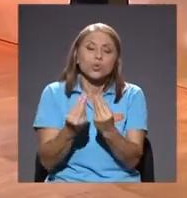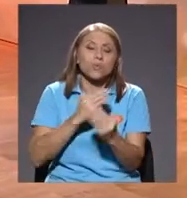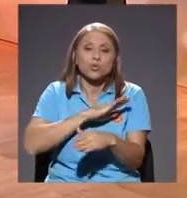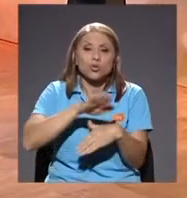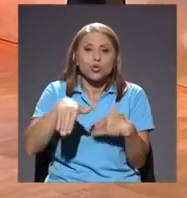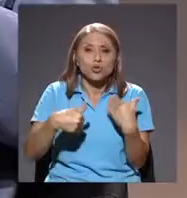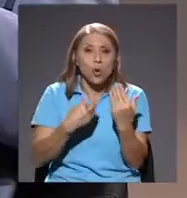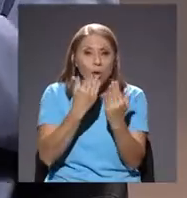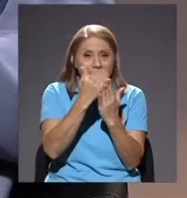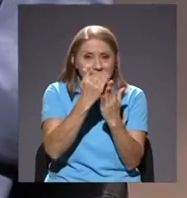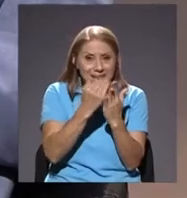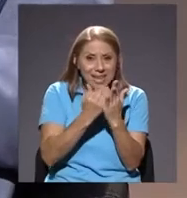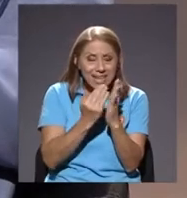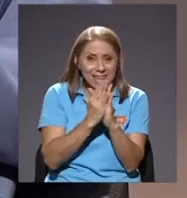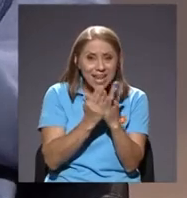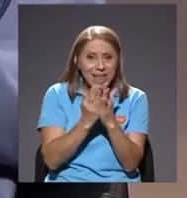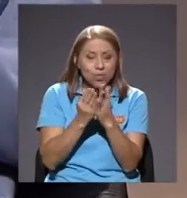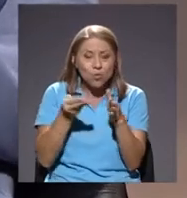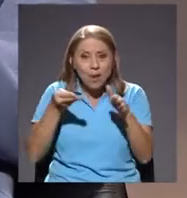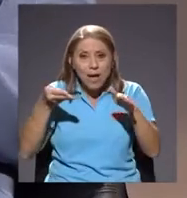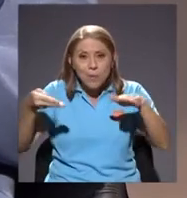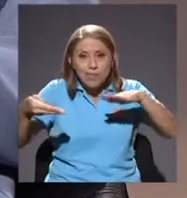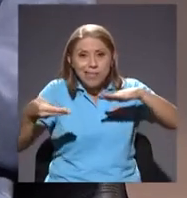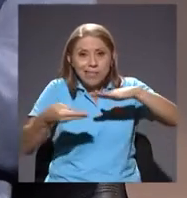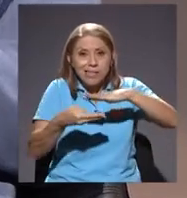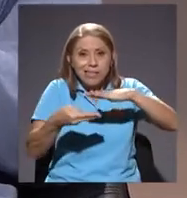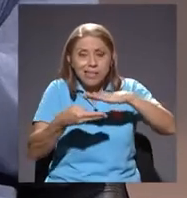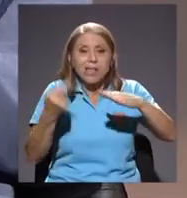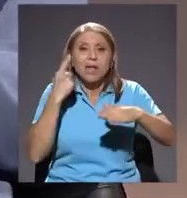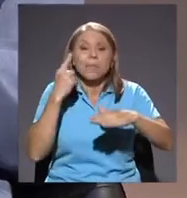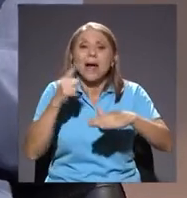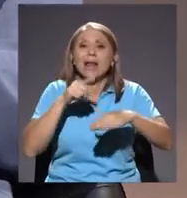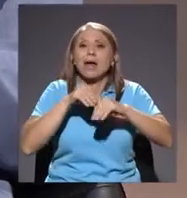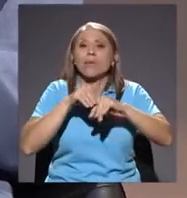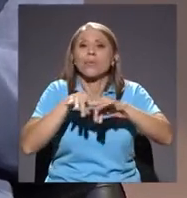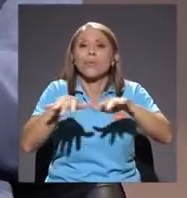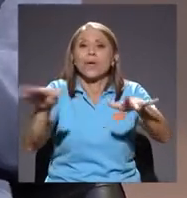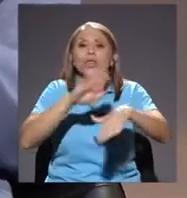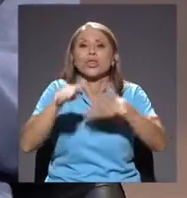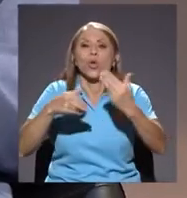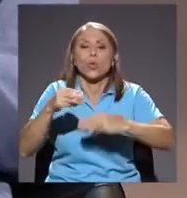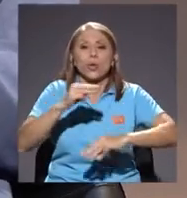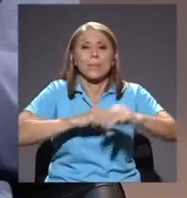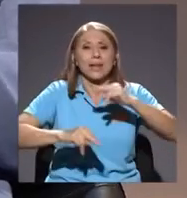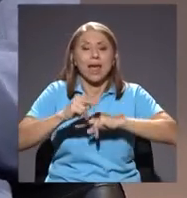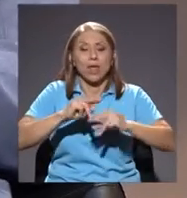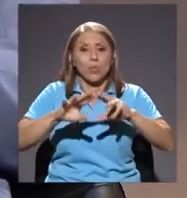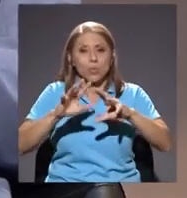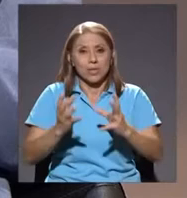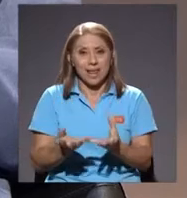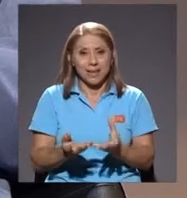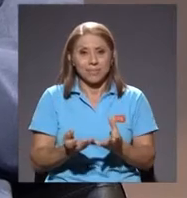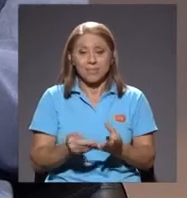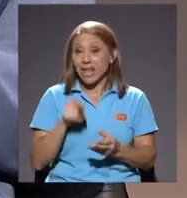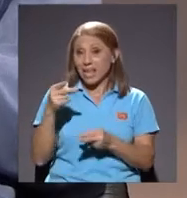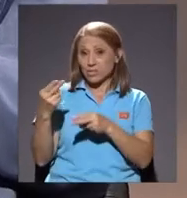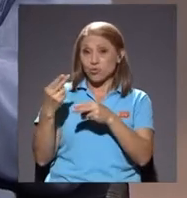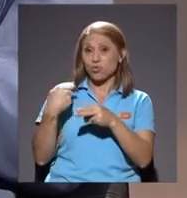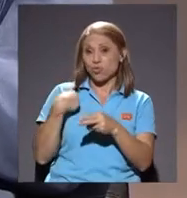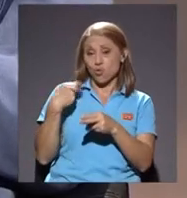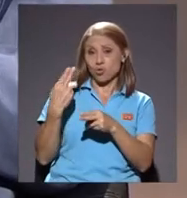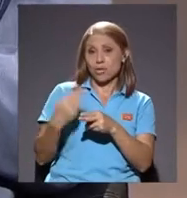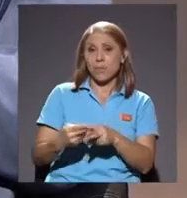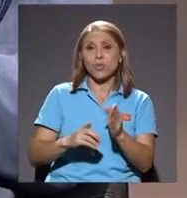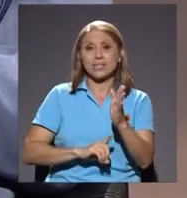mercado mundial eso es lo que yo llamo desarrollo de la industria local eso es lo que yo